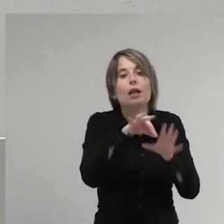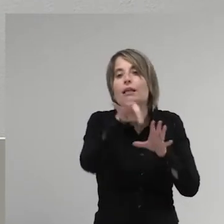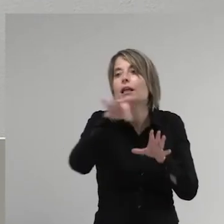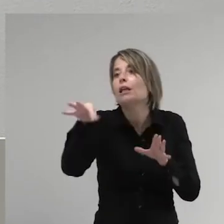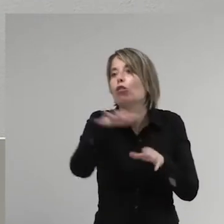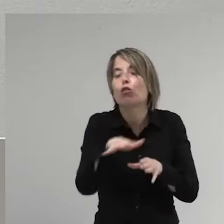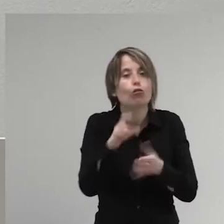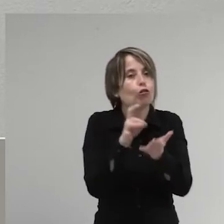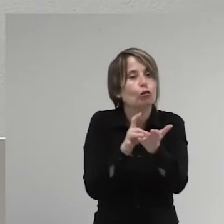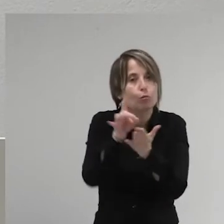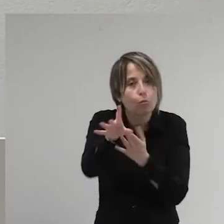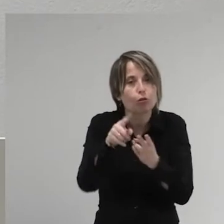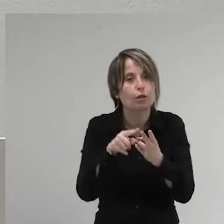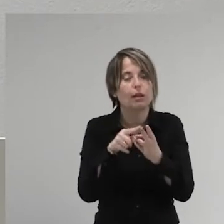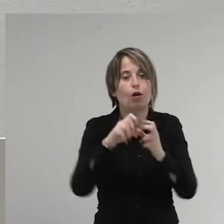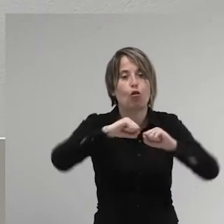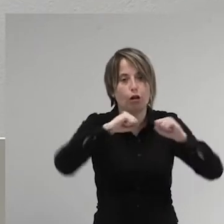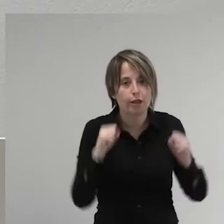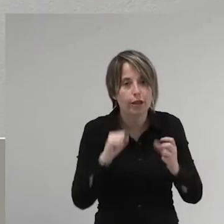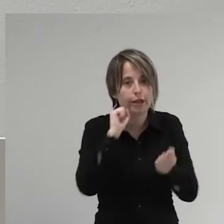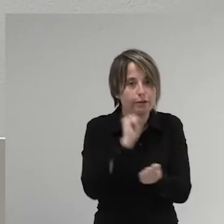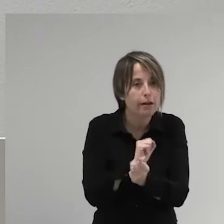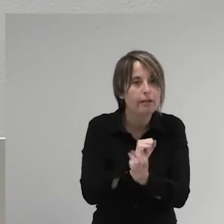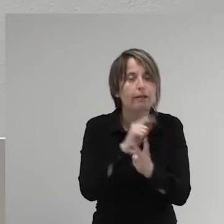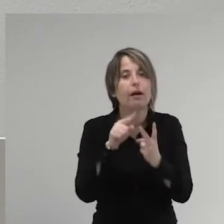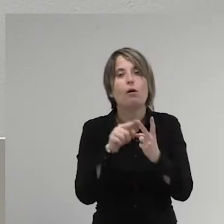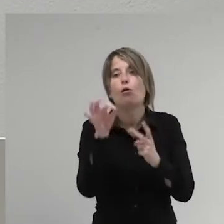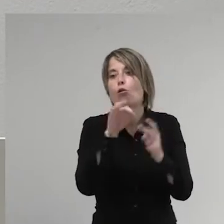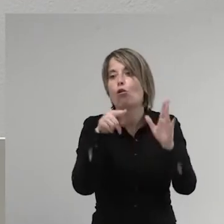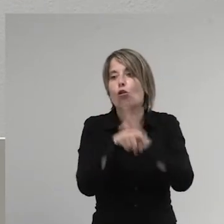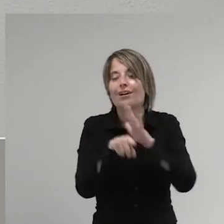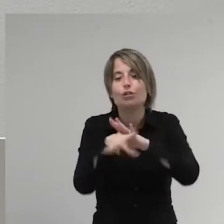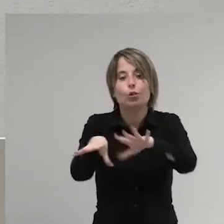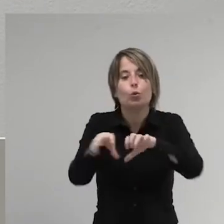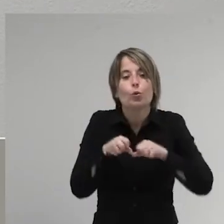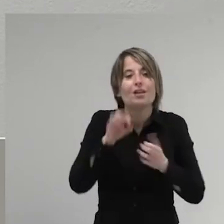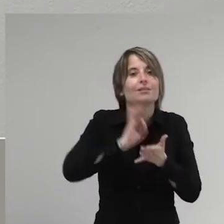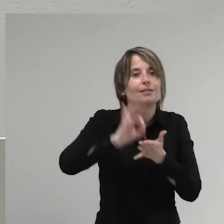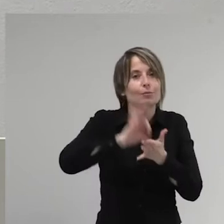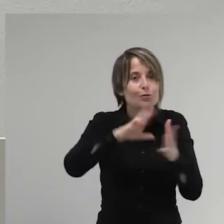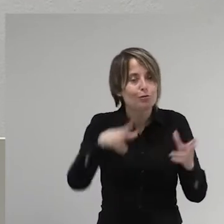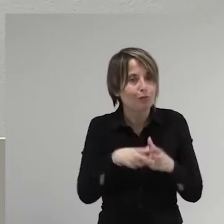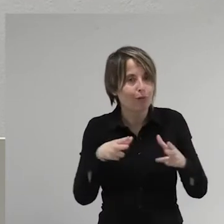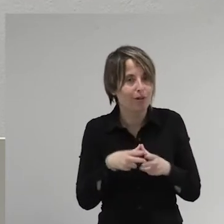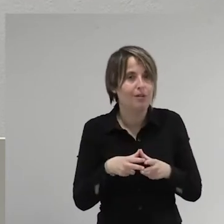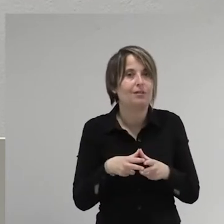ser deportada, o ha de ser encerrada, o ha de ser gestionada por los servicios sociales, o,